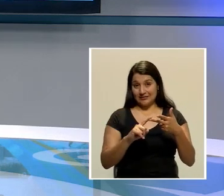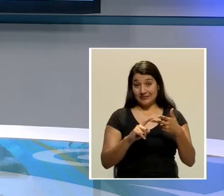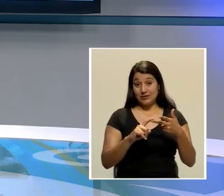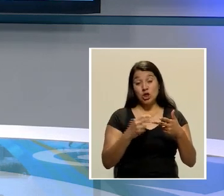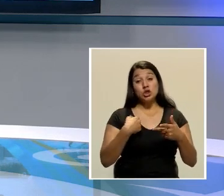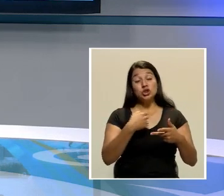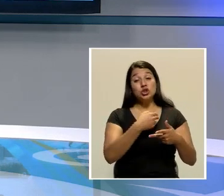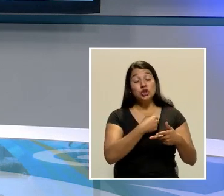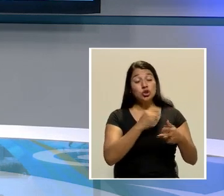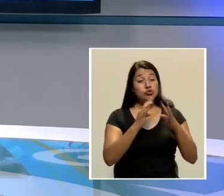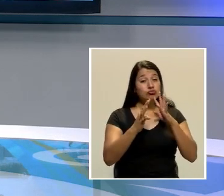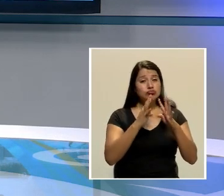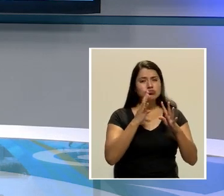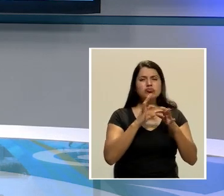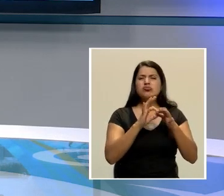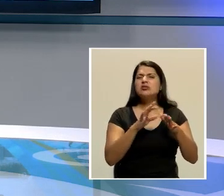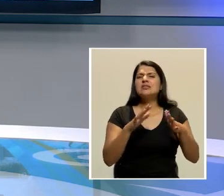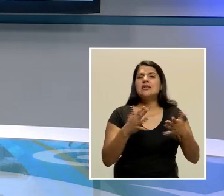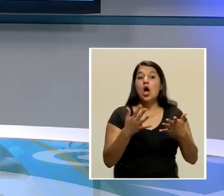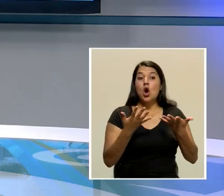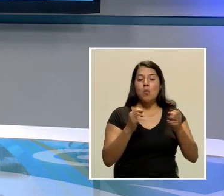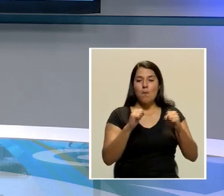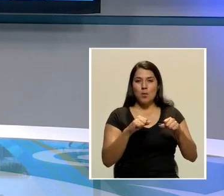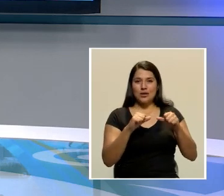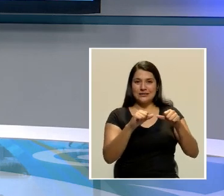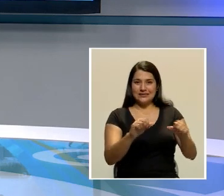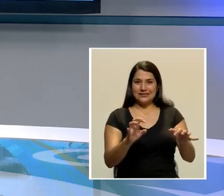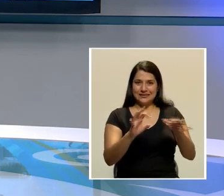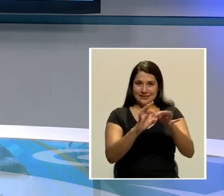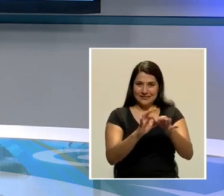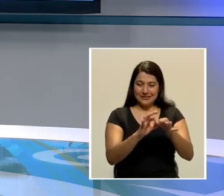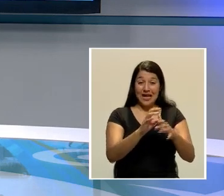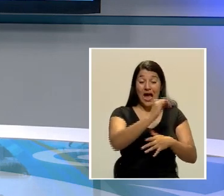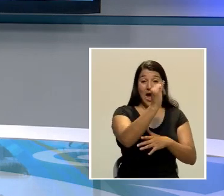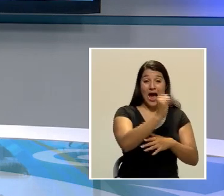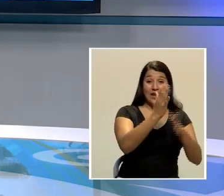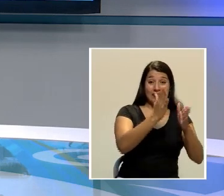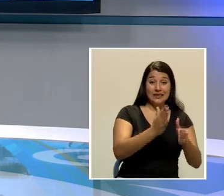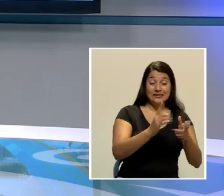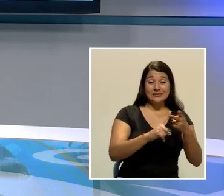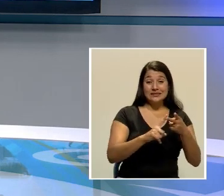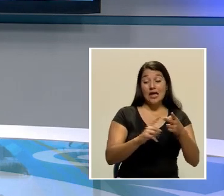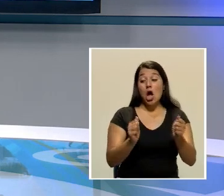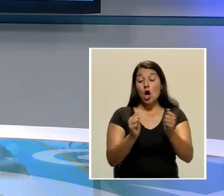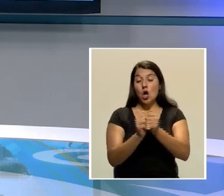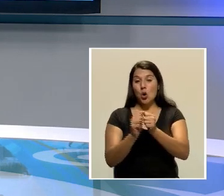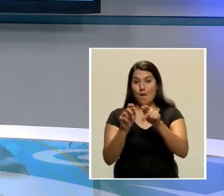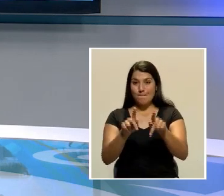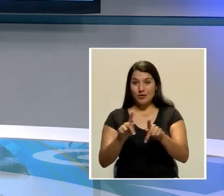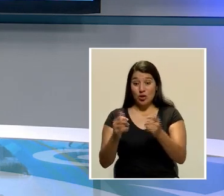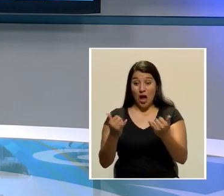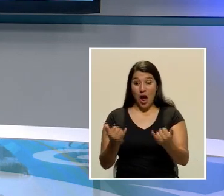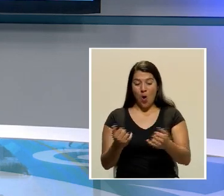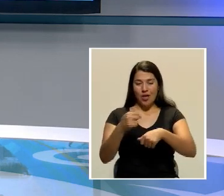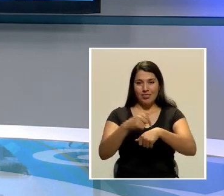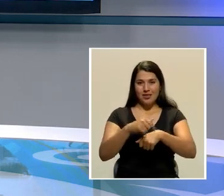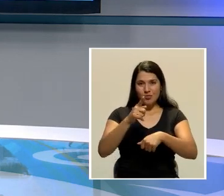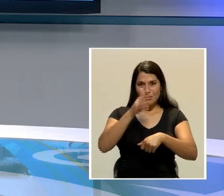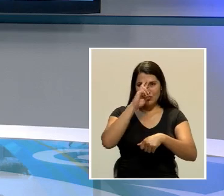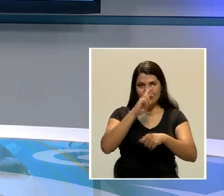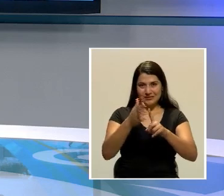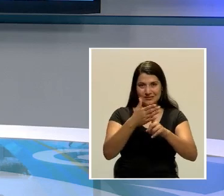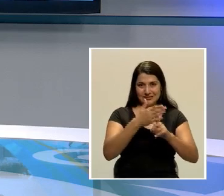de recompensas ha pagado más de $150 millones a unas 100 personas en todo el mundo, según un comunicado.